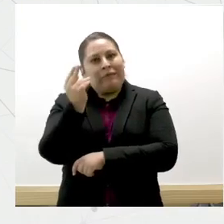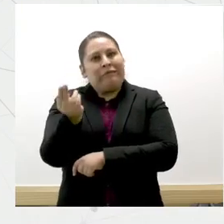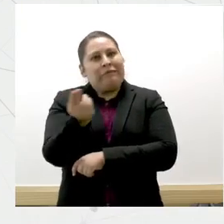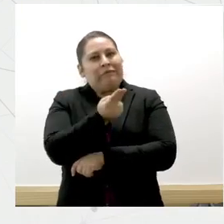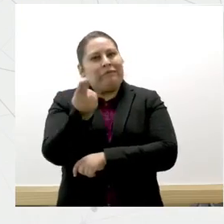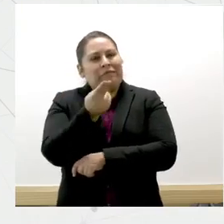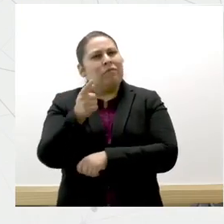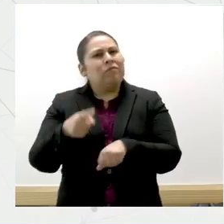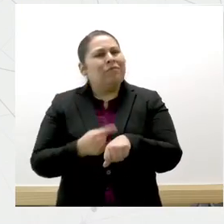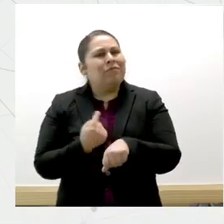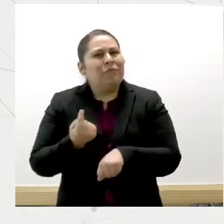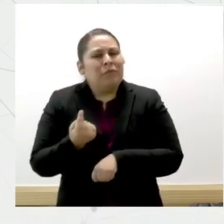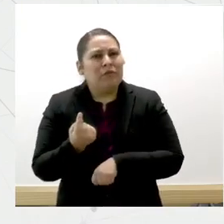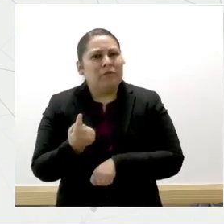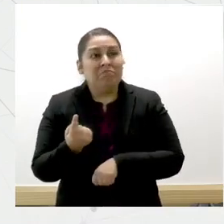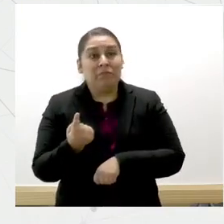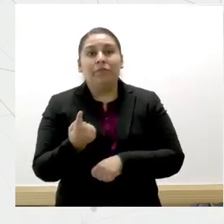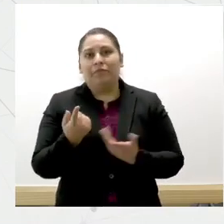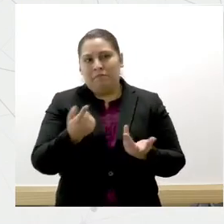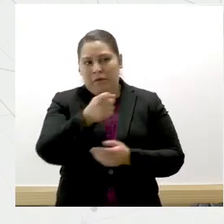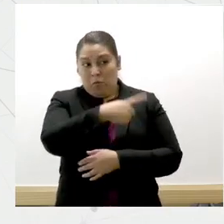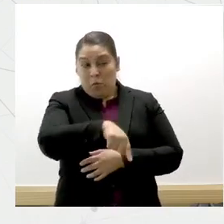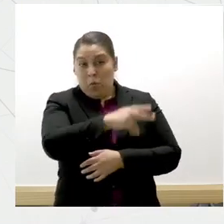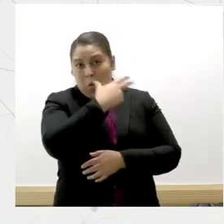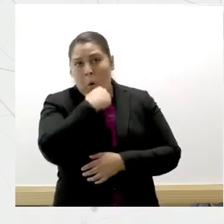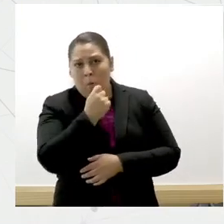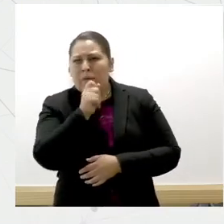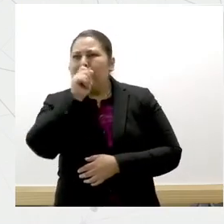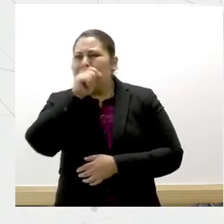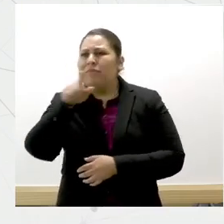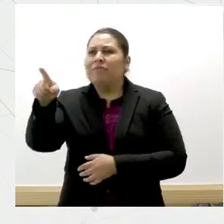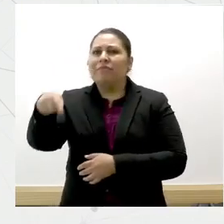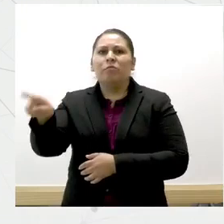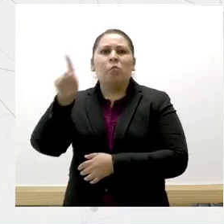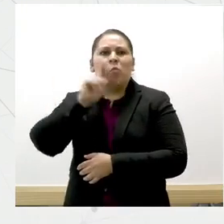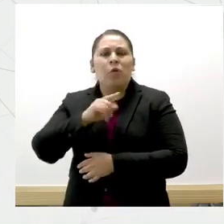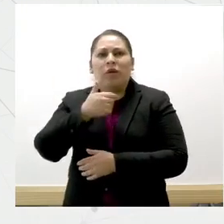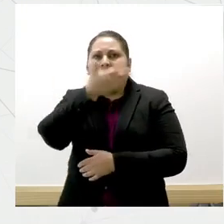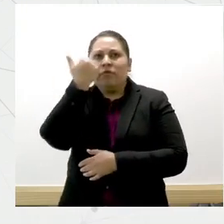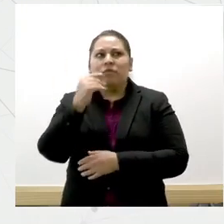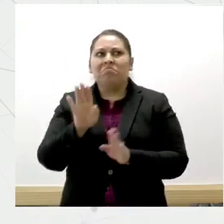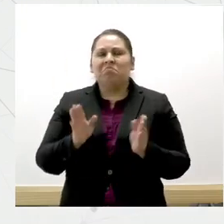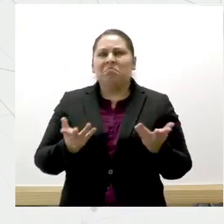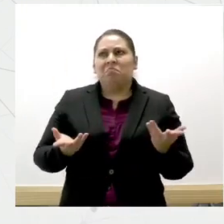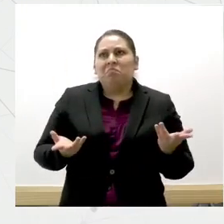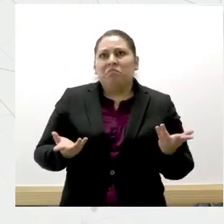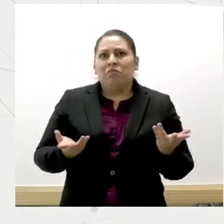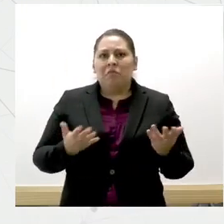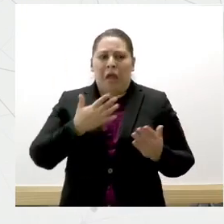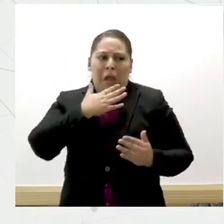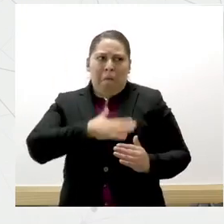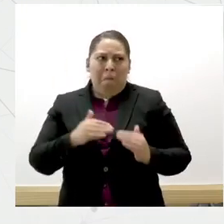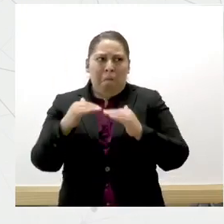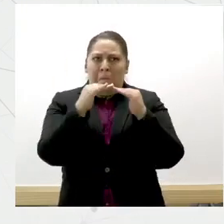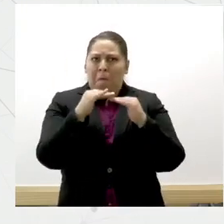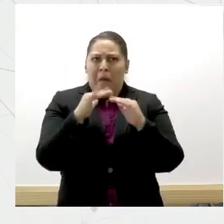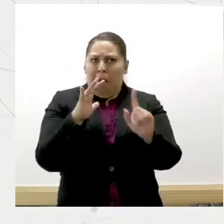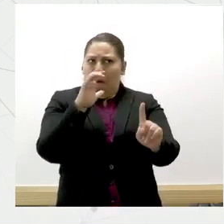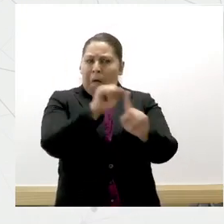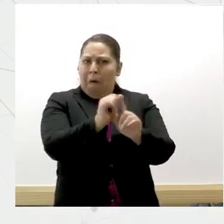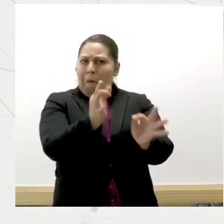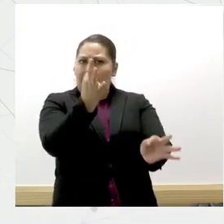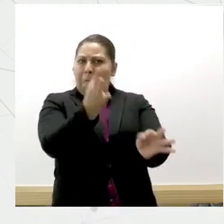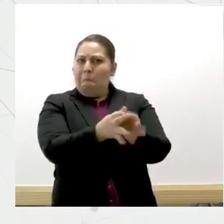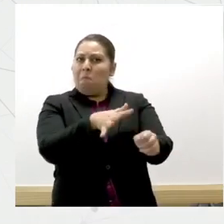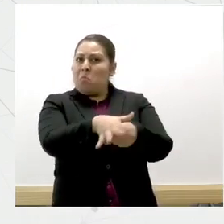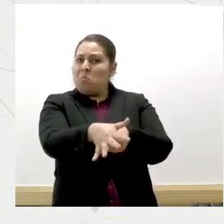veces las personas, sobre todo hombres, pero también algunas mujeres, ven a nuestro alrededor y dicen, pero si la igualdad ya está conseguida, entonces empiezas a